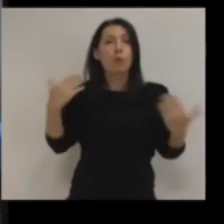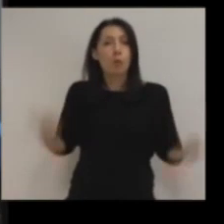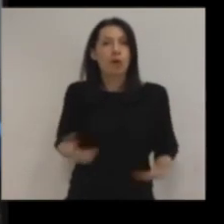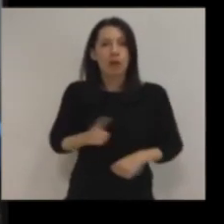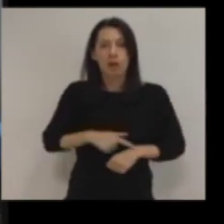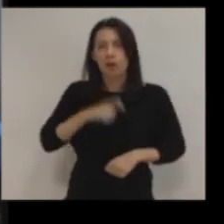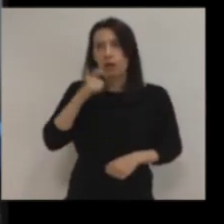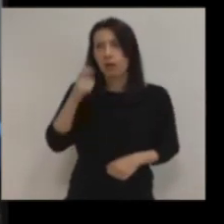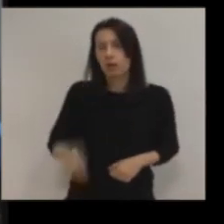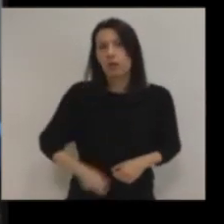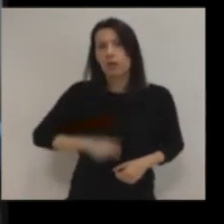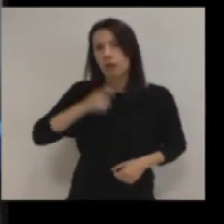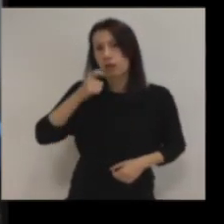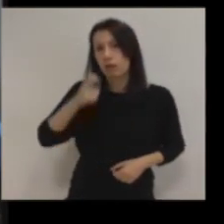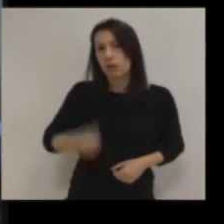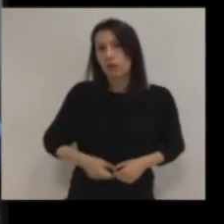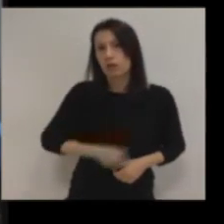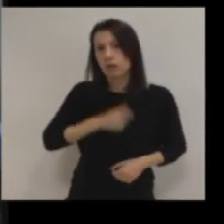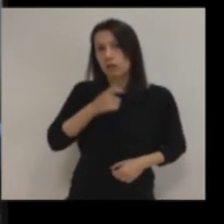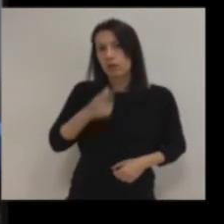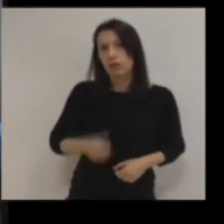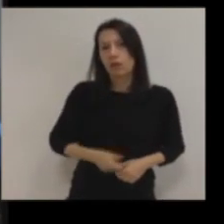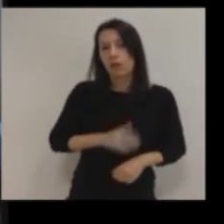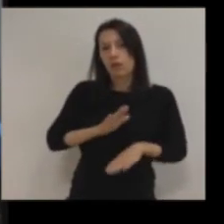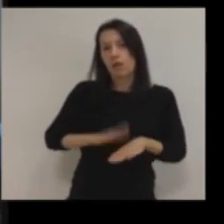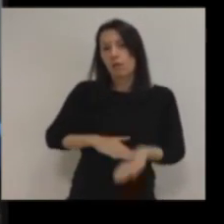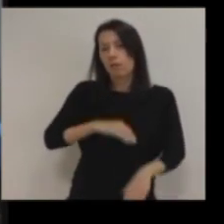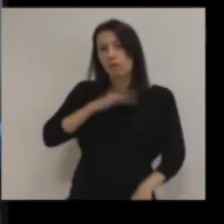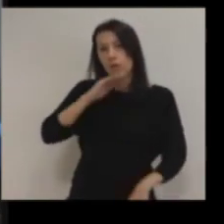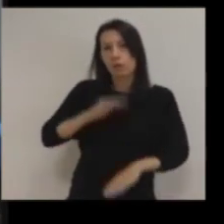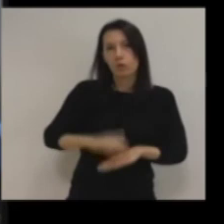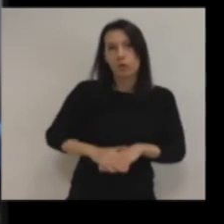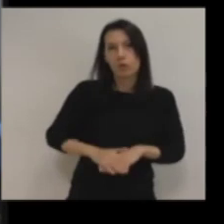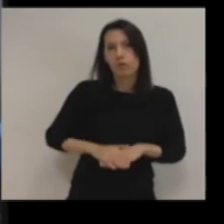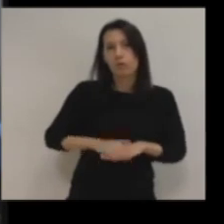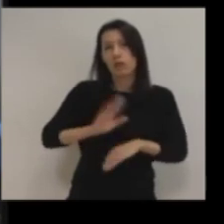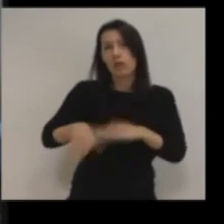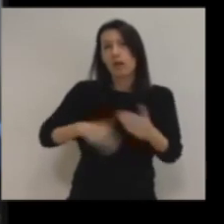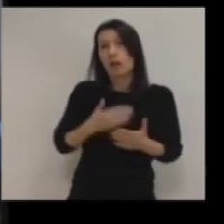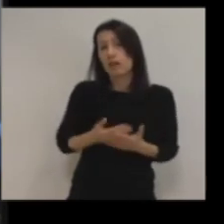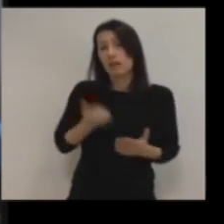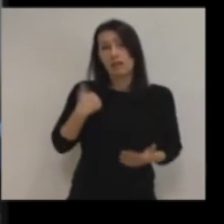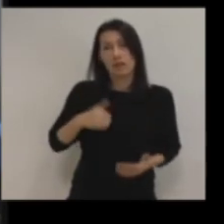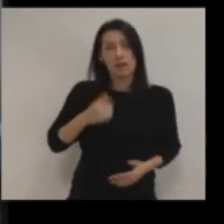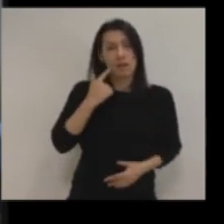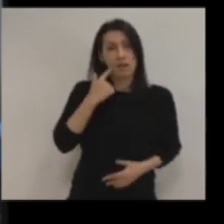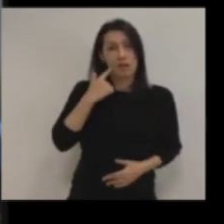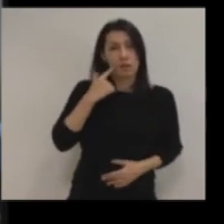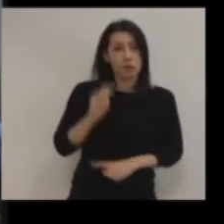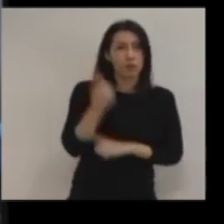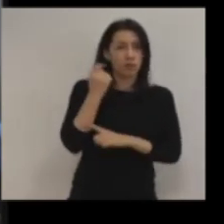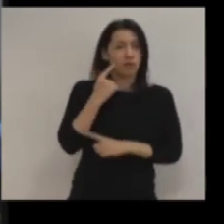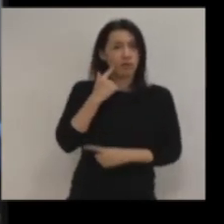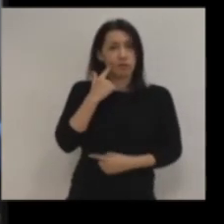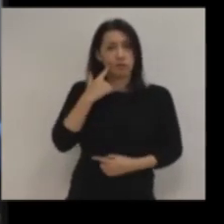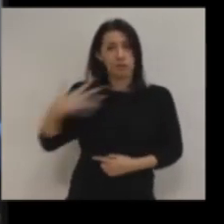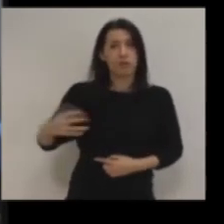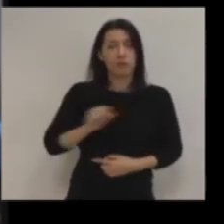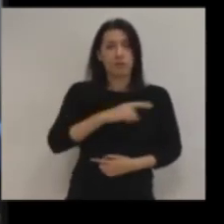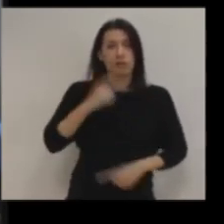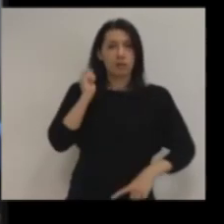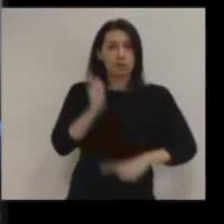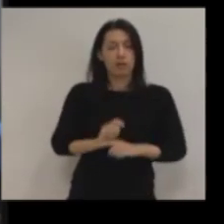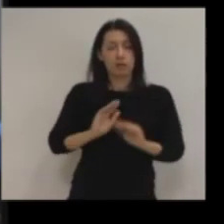tardanza en el ejercicio y en el desarrollo hasta que llega la famosa sentencia, que la abres ansioso para ver